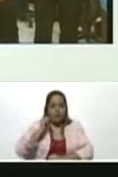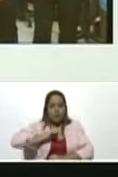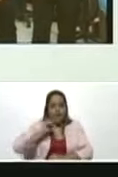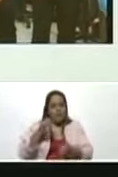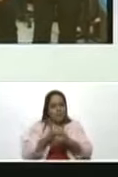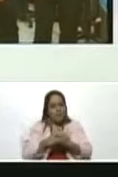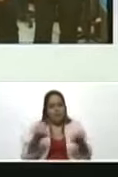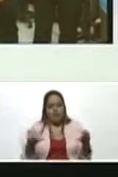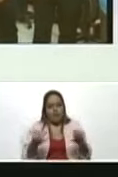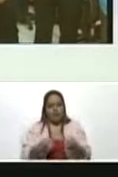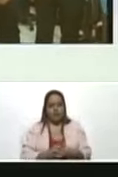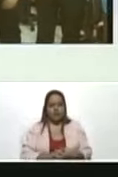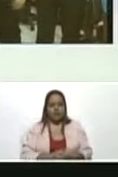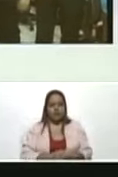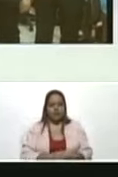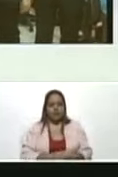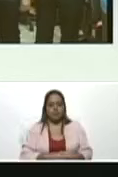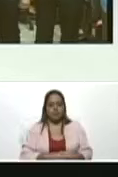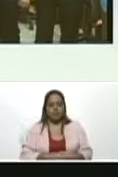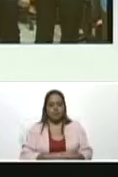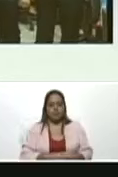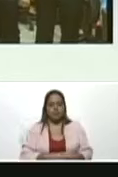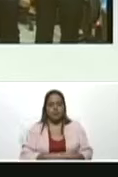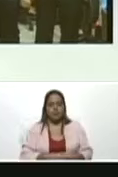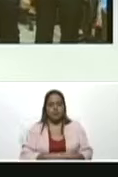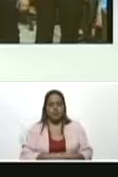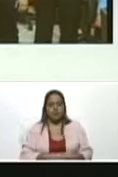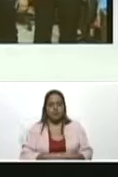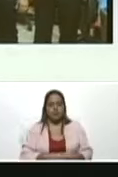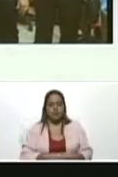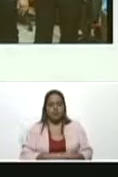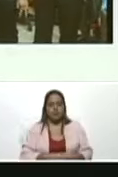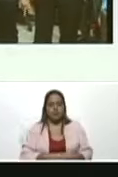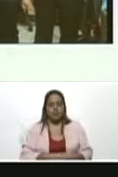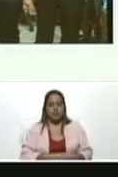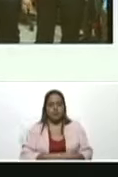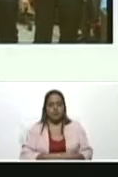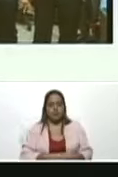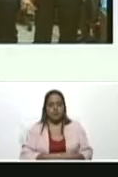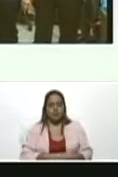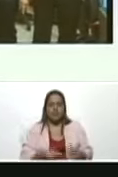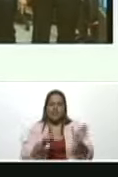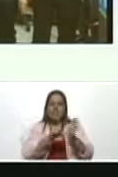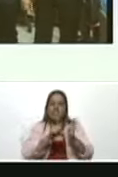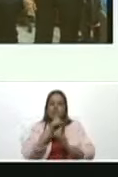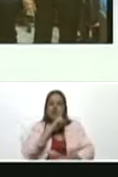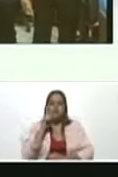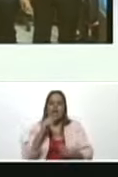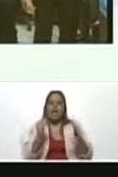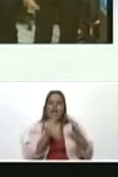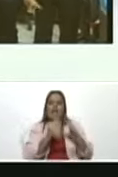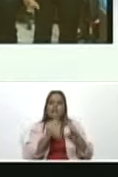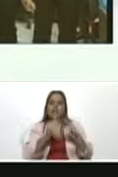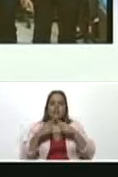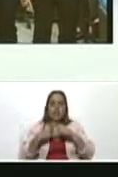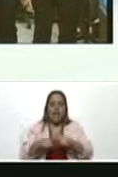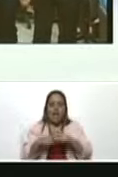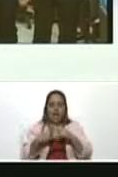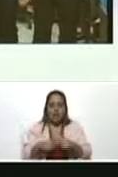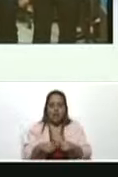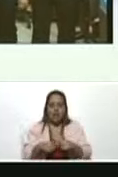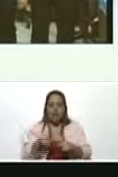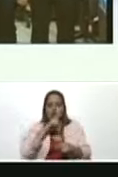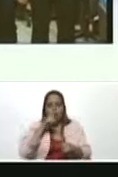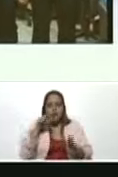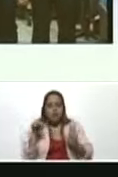perfecta. Este liceo llamado Casa Taller, que lleva el